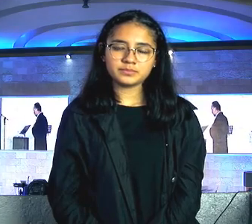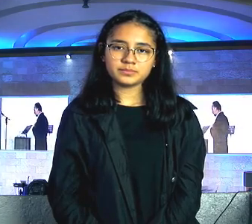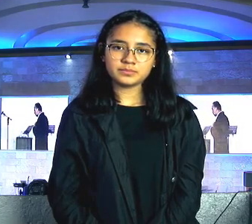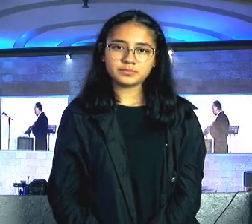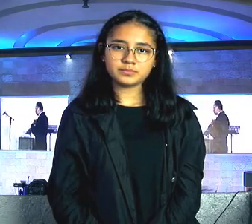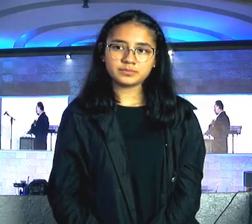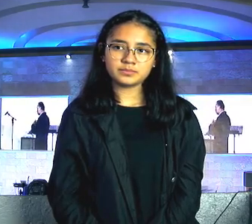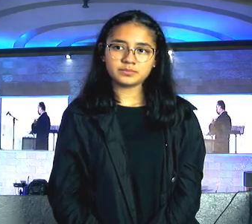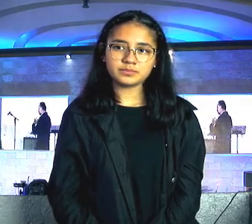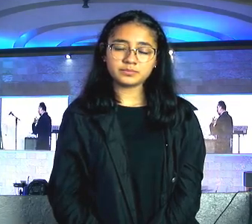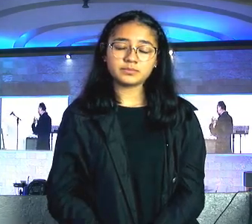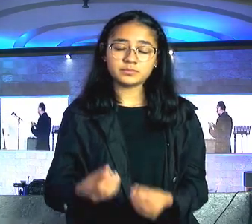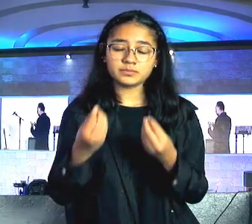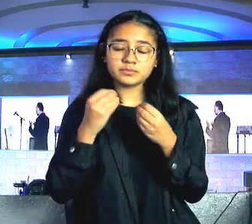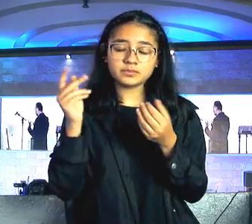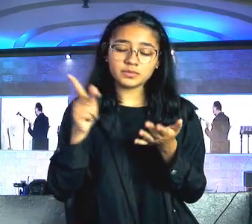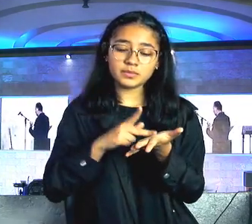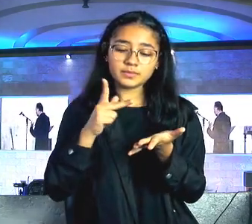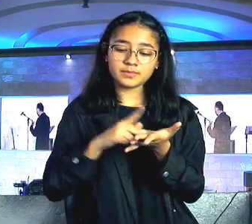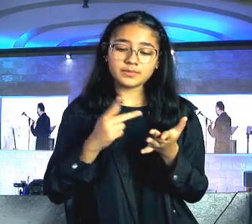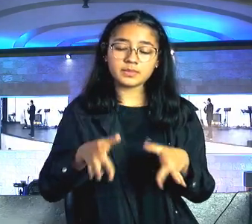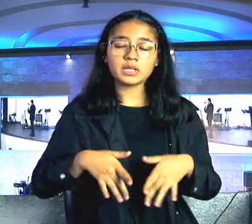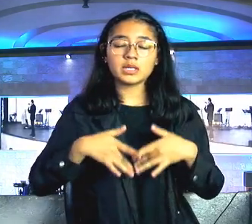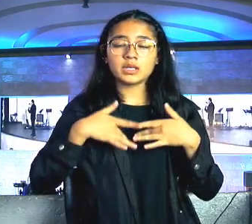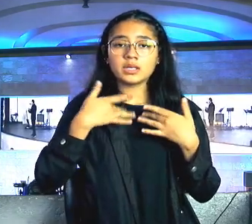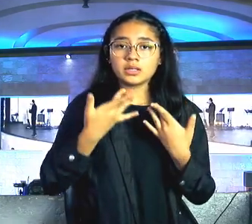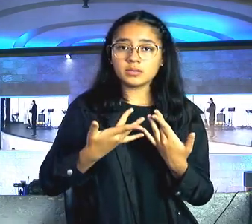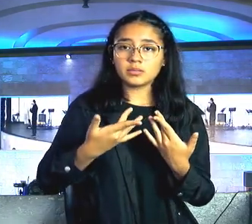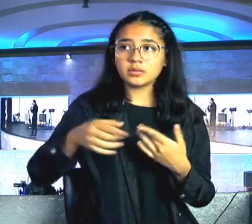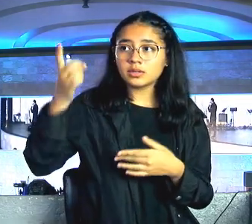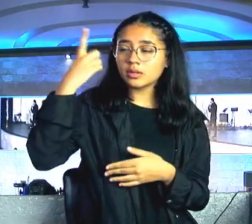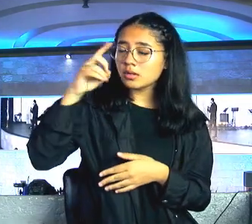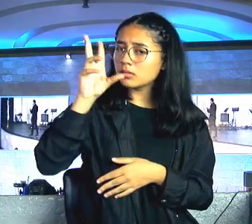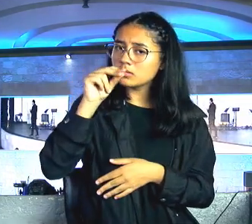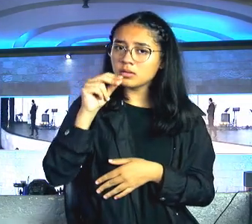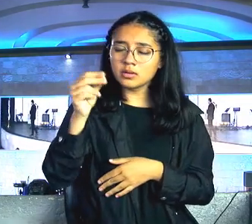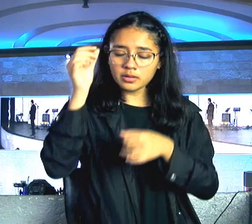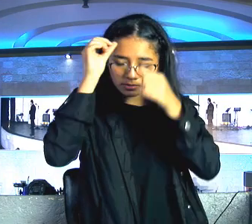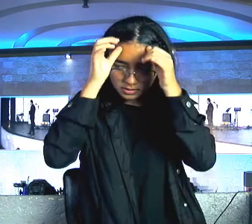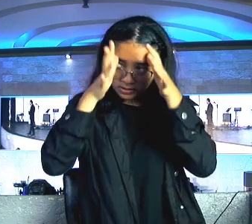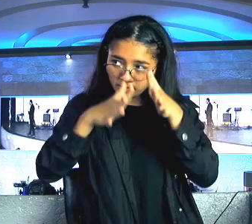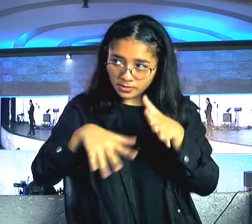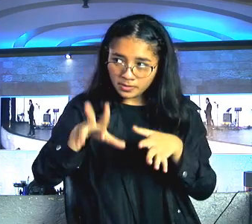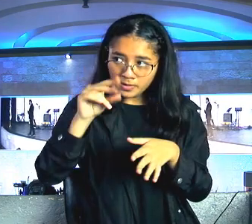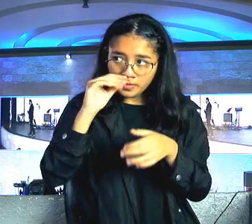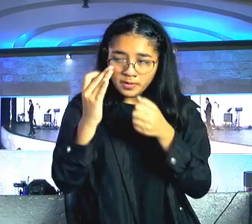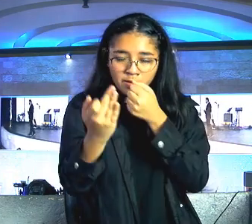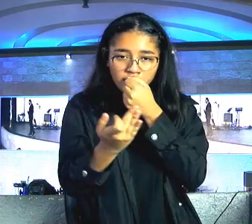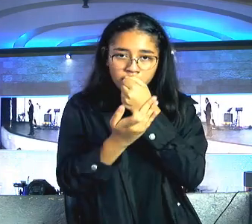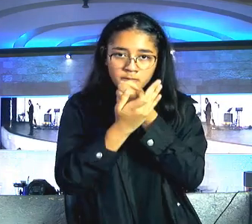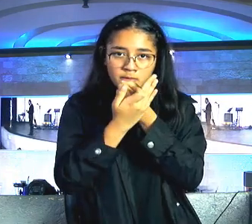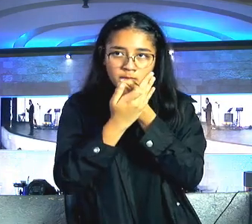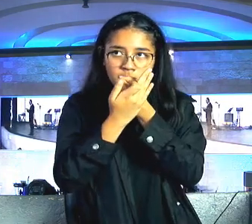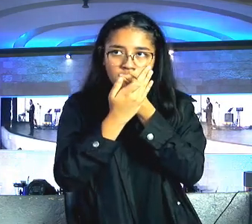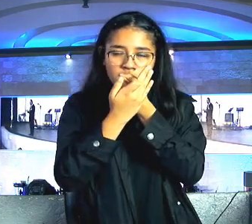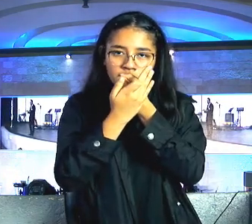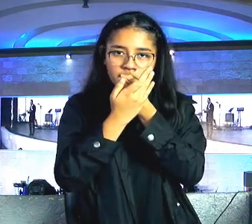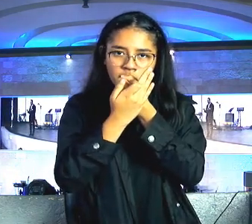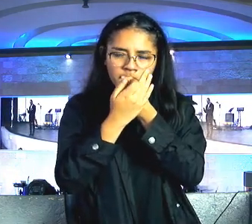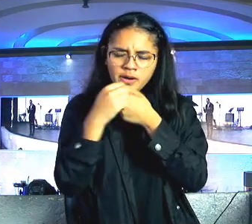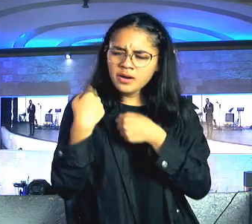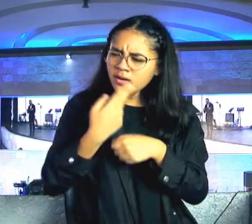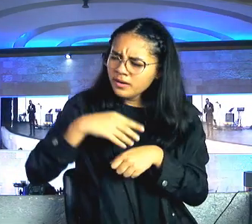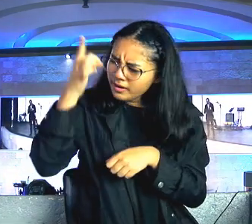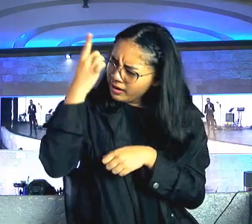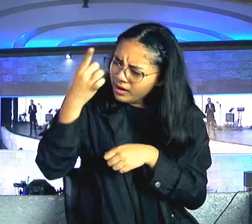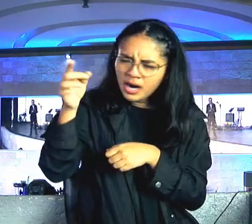A lo mejor muchas veces sentimos como que Dios no nos ha bendecido, no nos ha respaldado. Y a lo mejor le hemos reclamado, Dios, ¿por